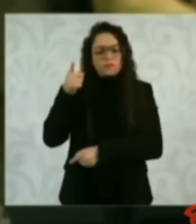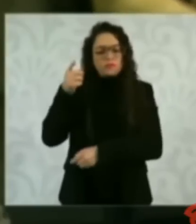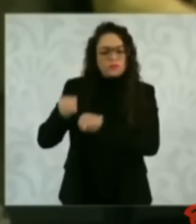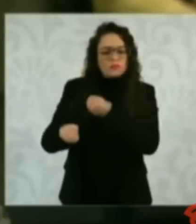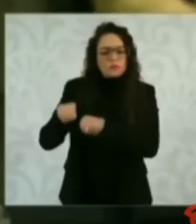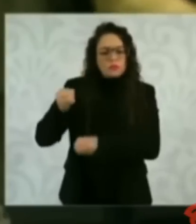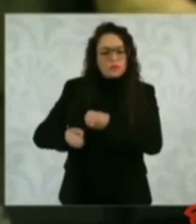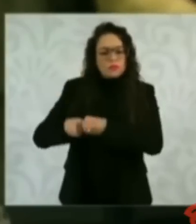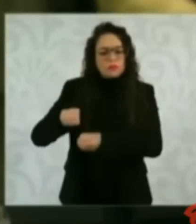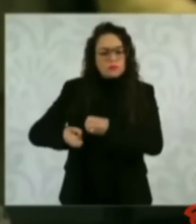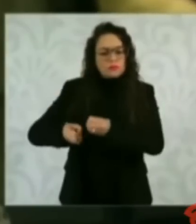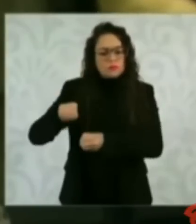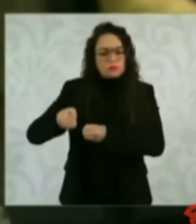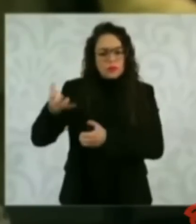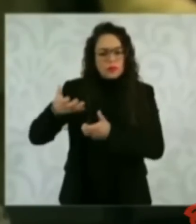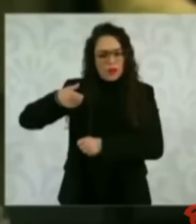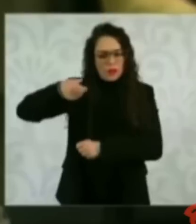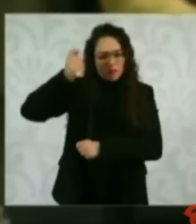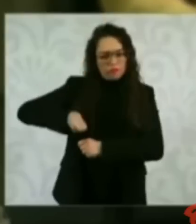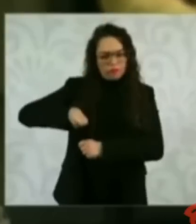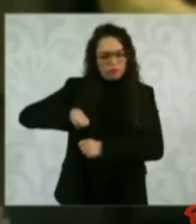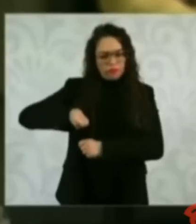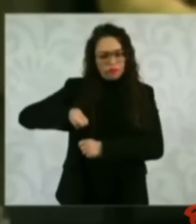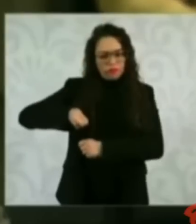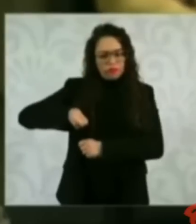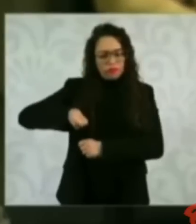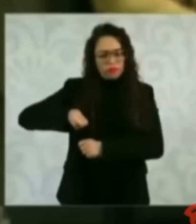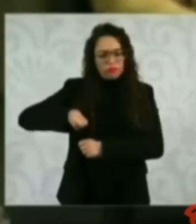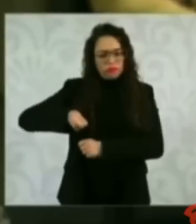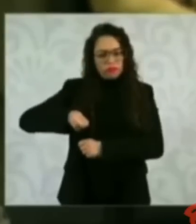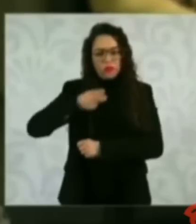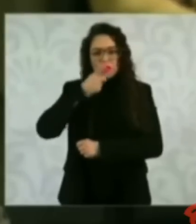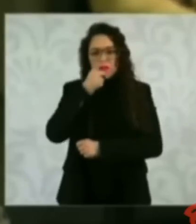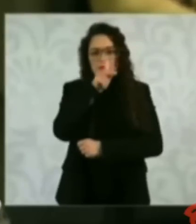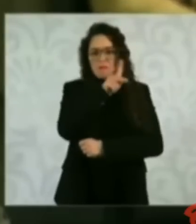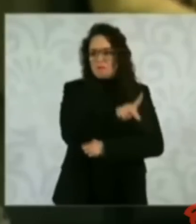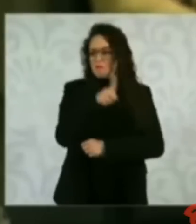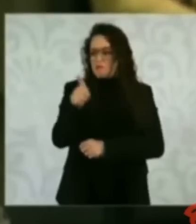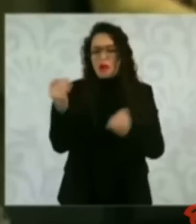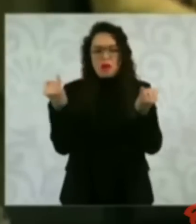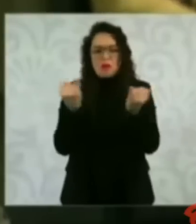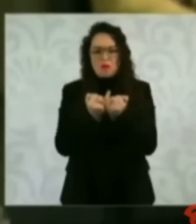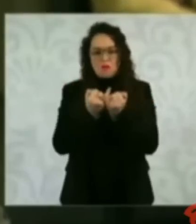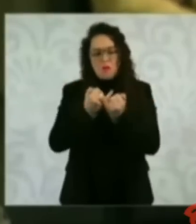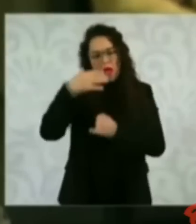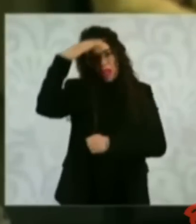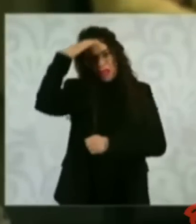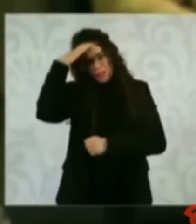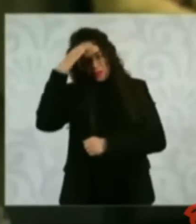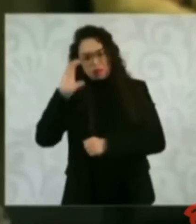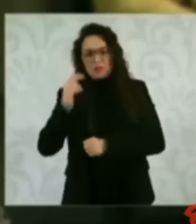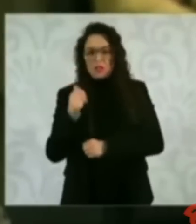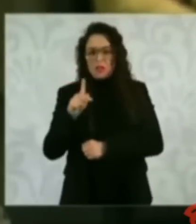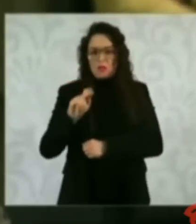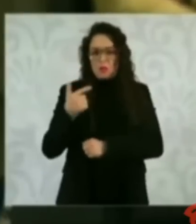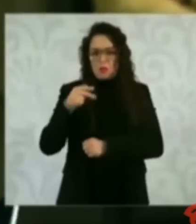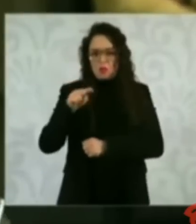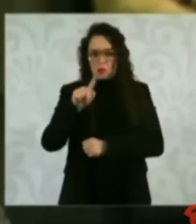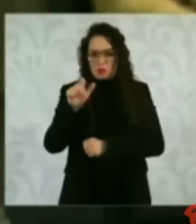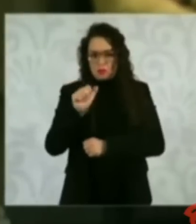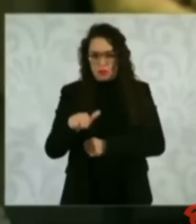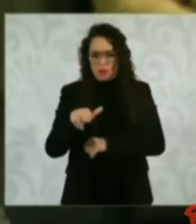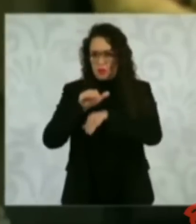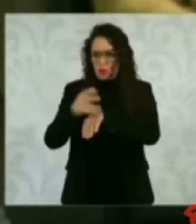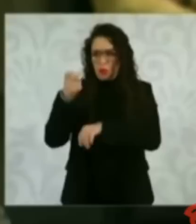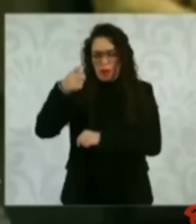que lo juzga, que pues es igual que el Chapo Guzmán. Conocer su opinión referente a esta sentencia,